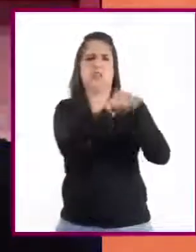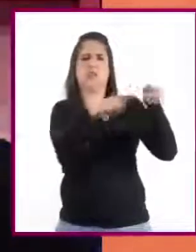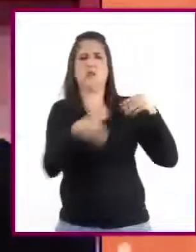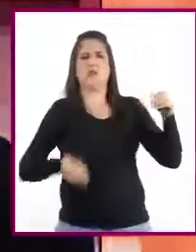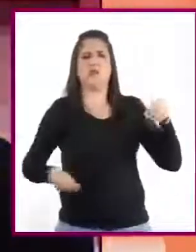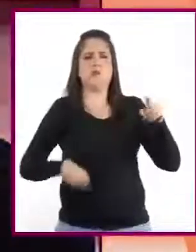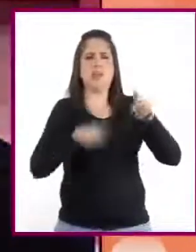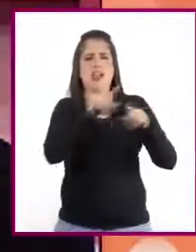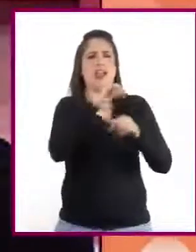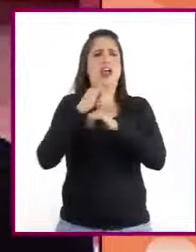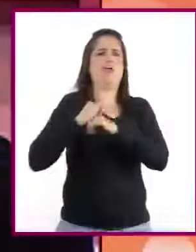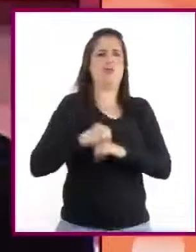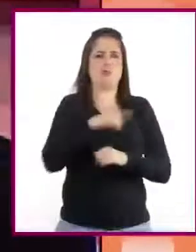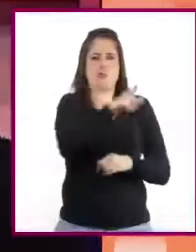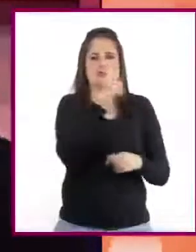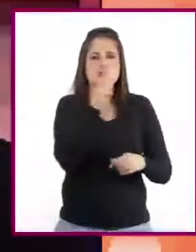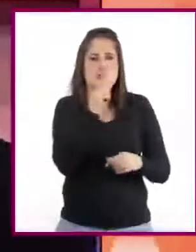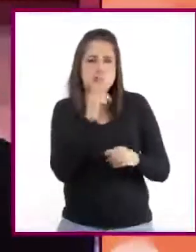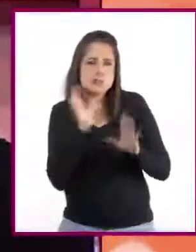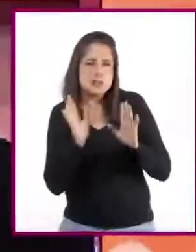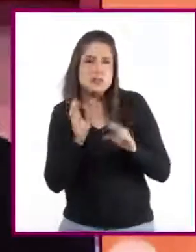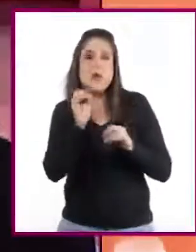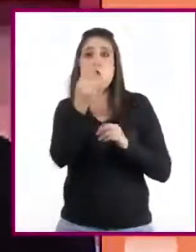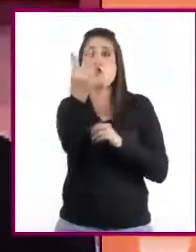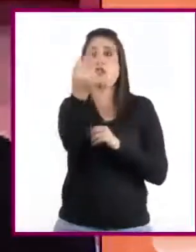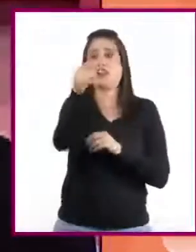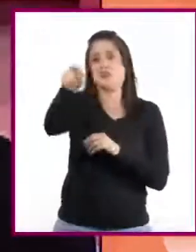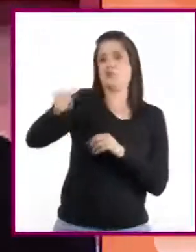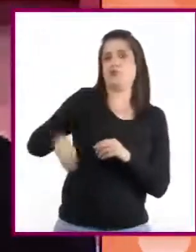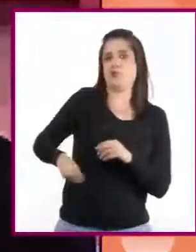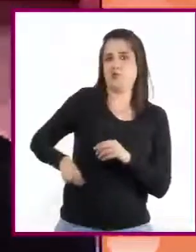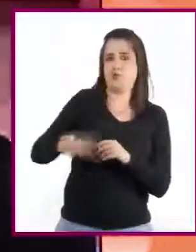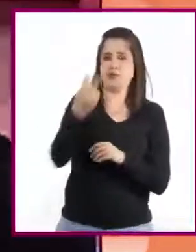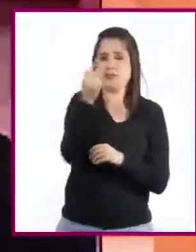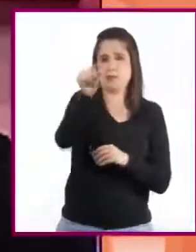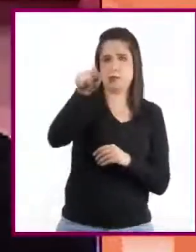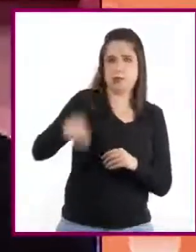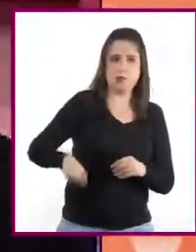ser la autoridad, que puede ser lo que pasan en la televisión,